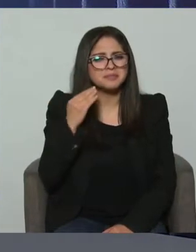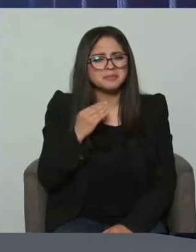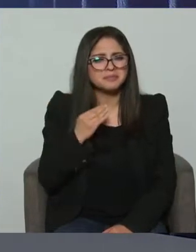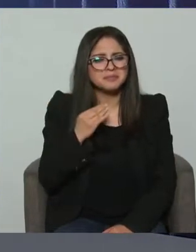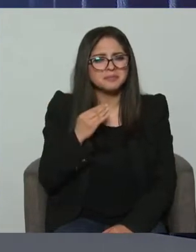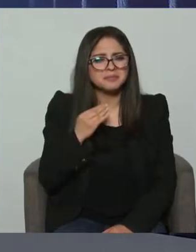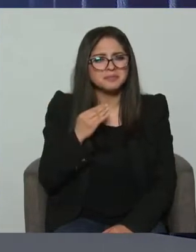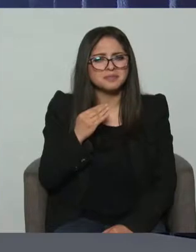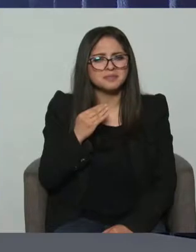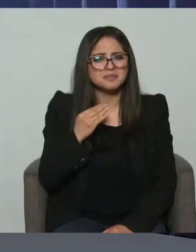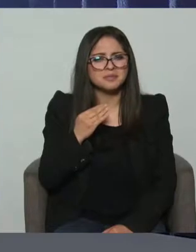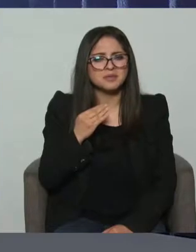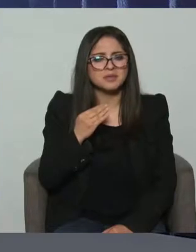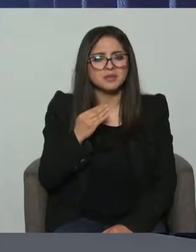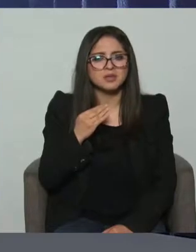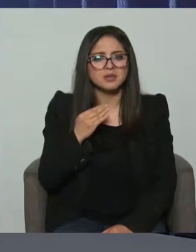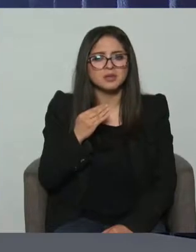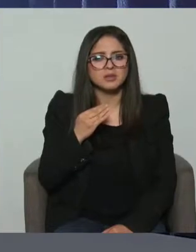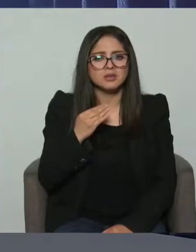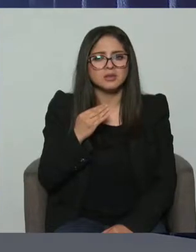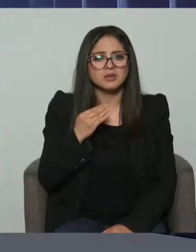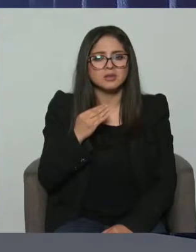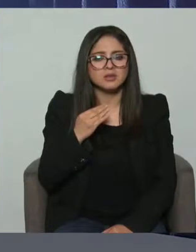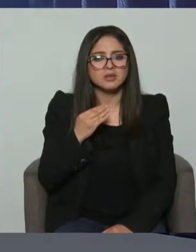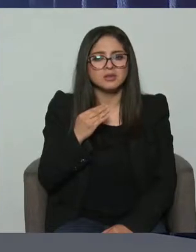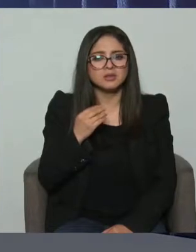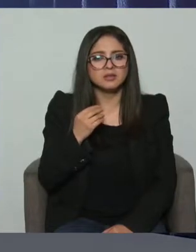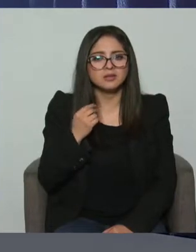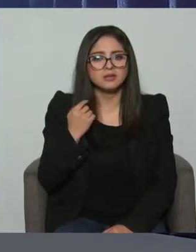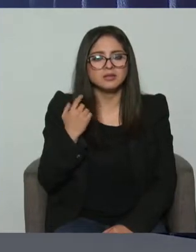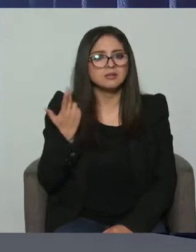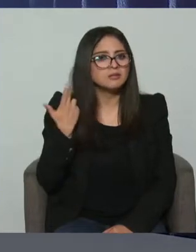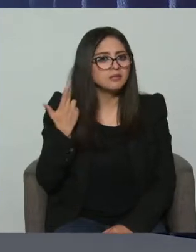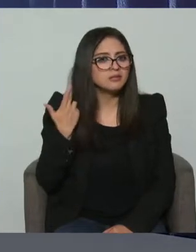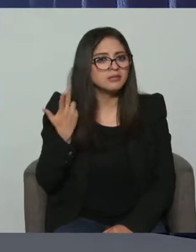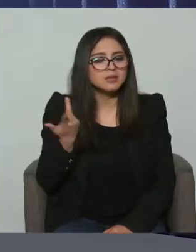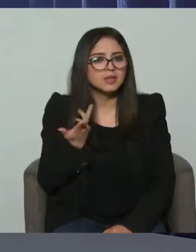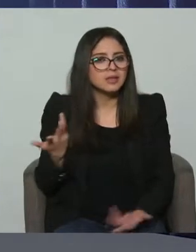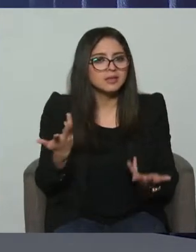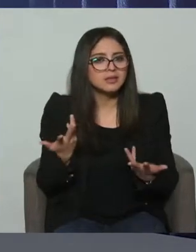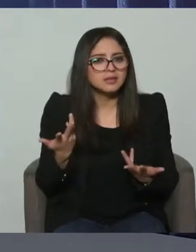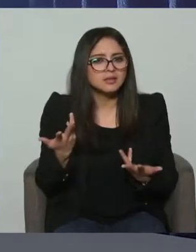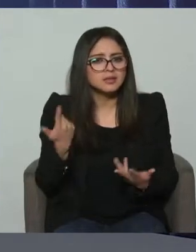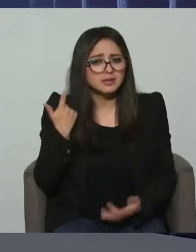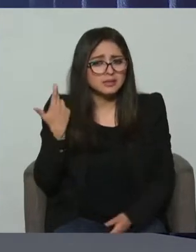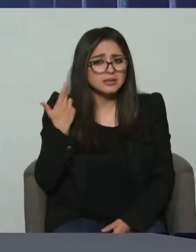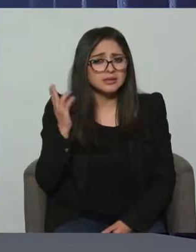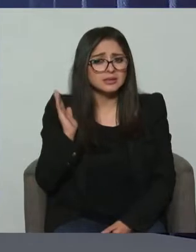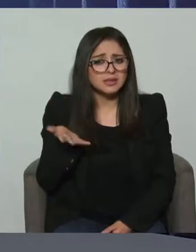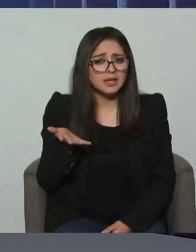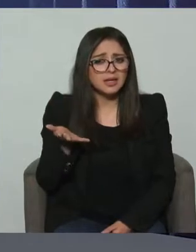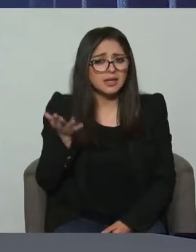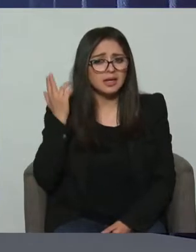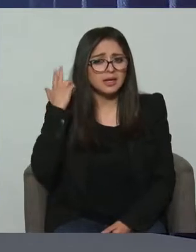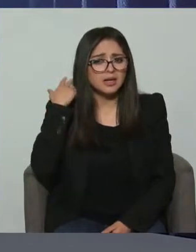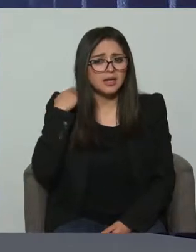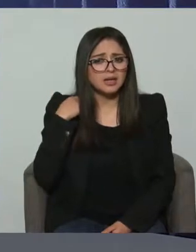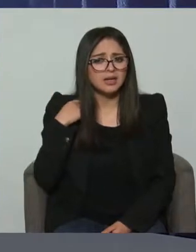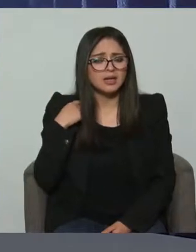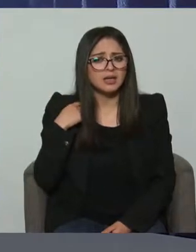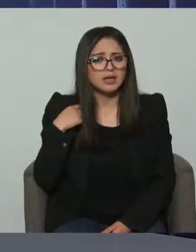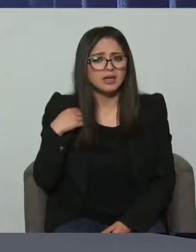Sí. Sí, ¿Qué hacemos? A ver, ¿me escuchas ahí? Intente otra vez, Renato, ¿no? Porque se oye mal.